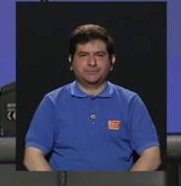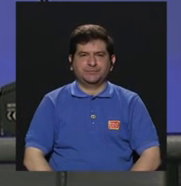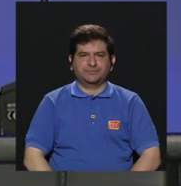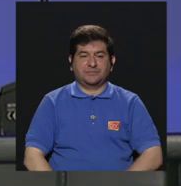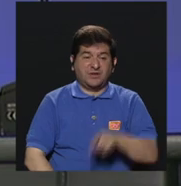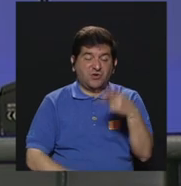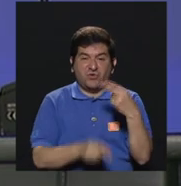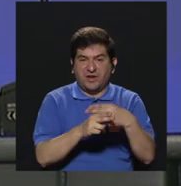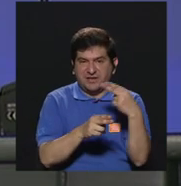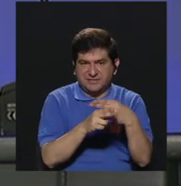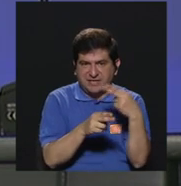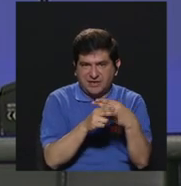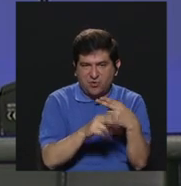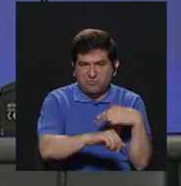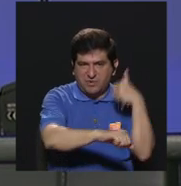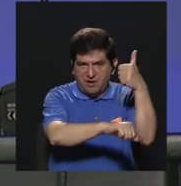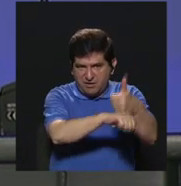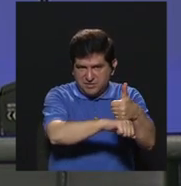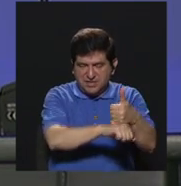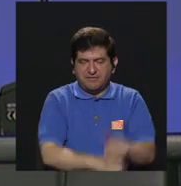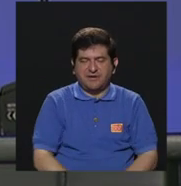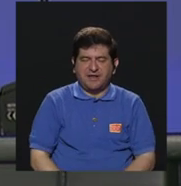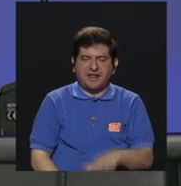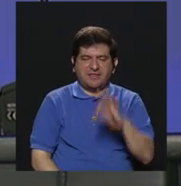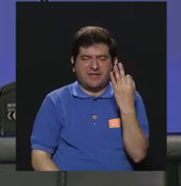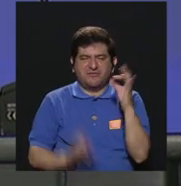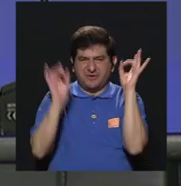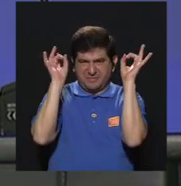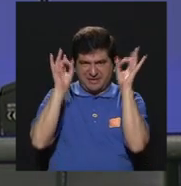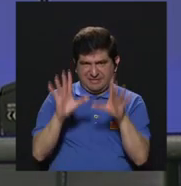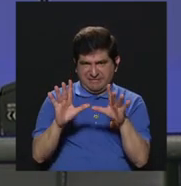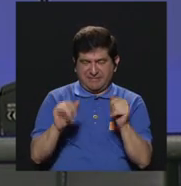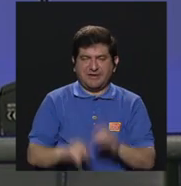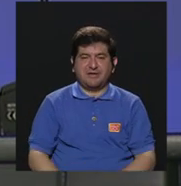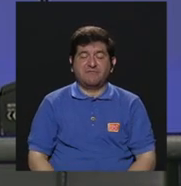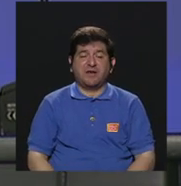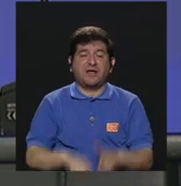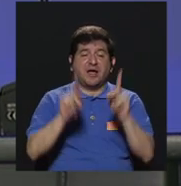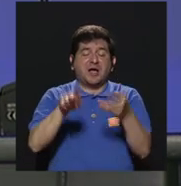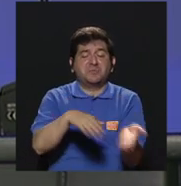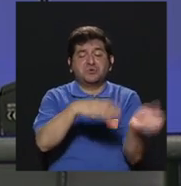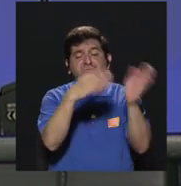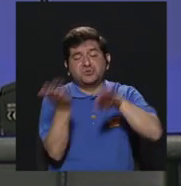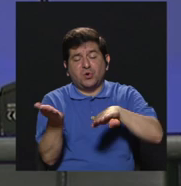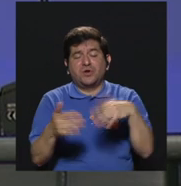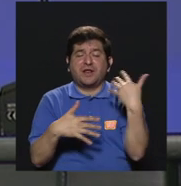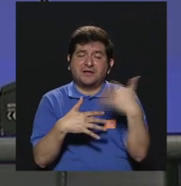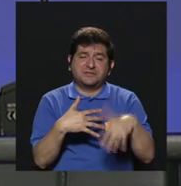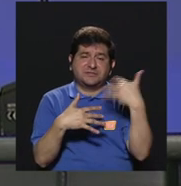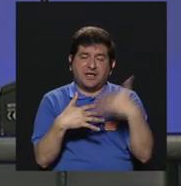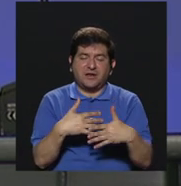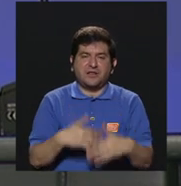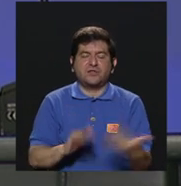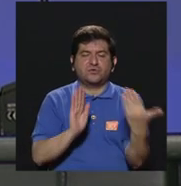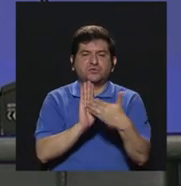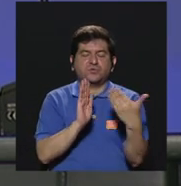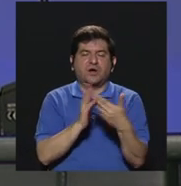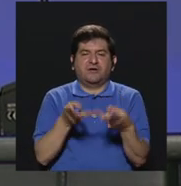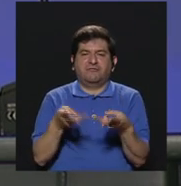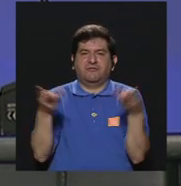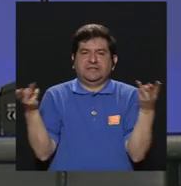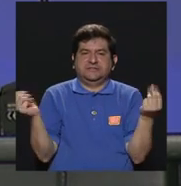Con ese nombre se denomina cínicamente a los muertos, heridos y perjuicios